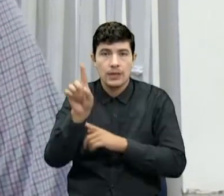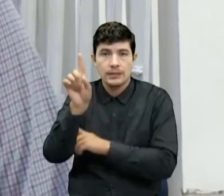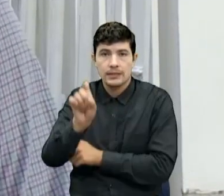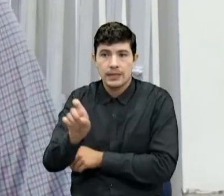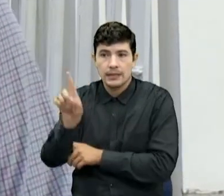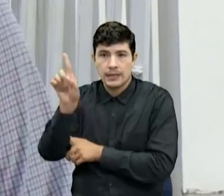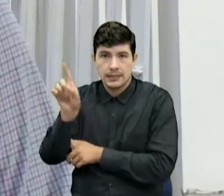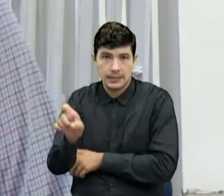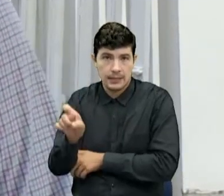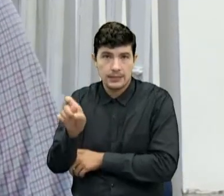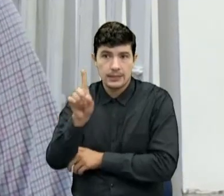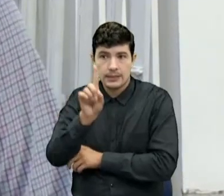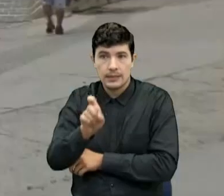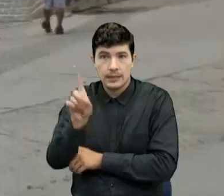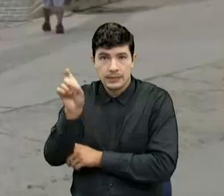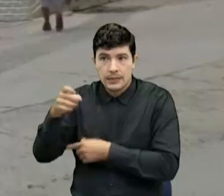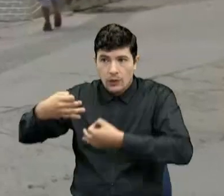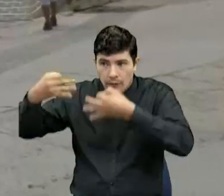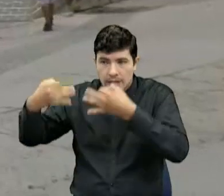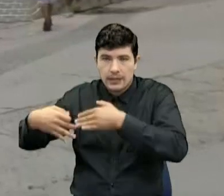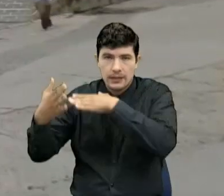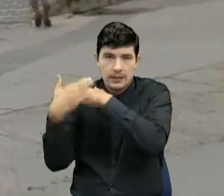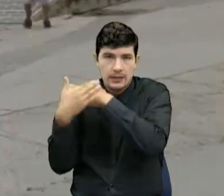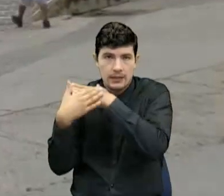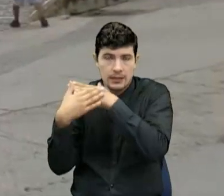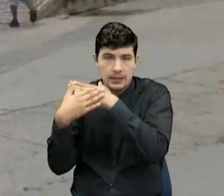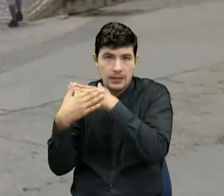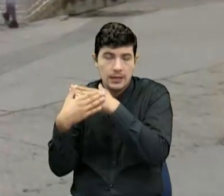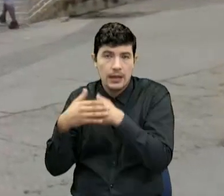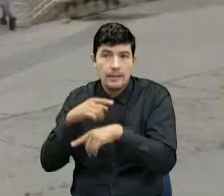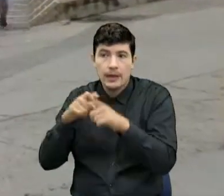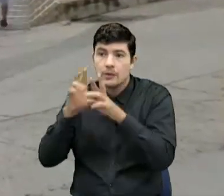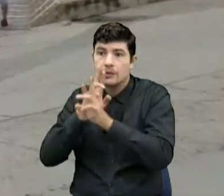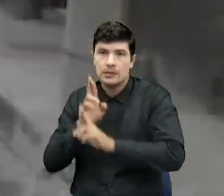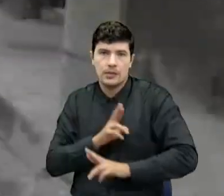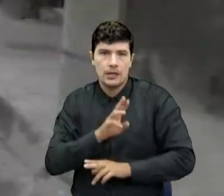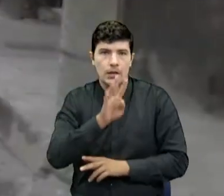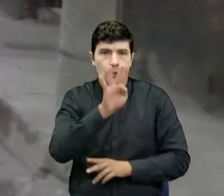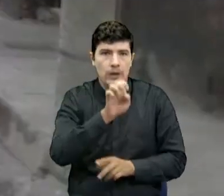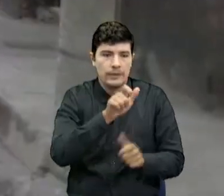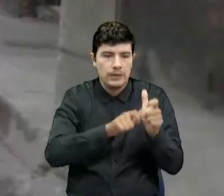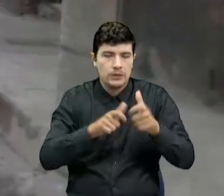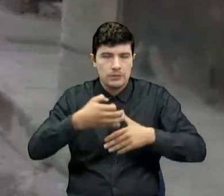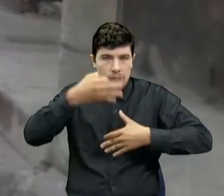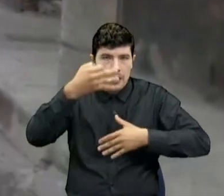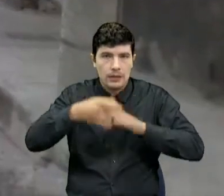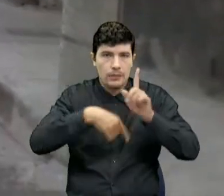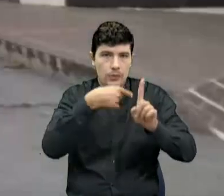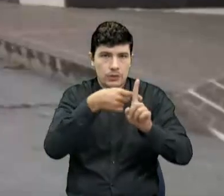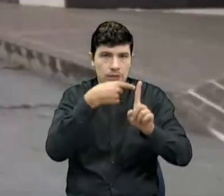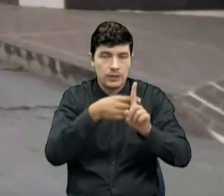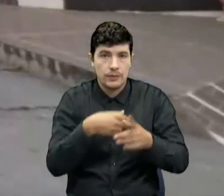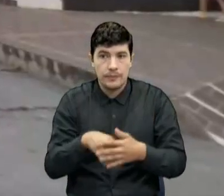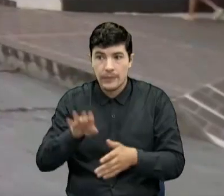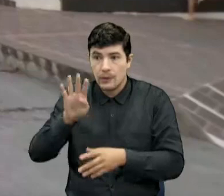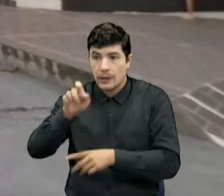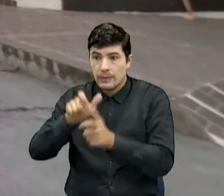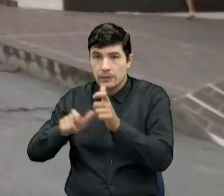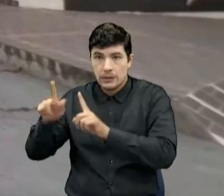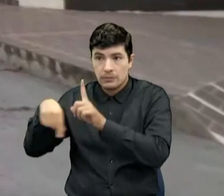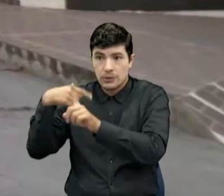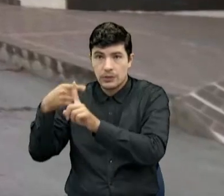ya con reporte oficial de esas 66 muestras que nos han salido 9 casos confirmados de esos 9 casos